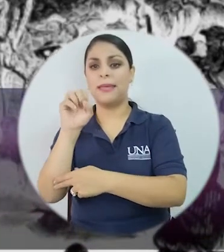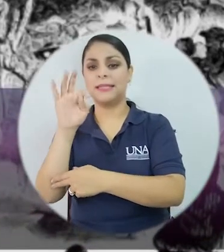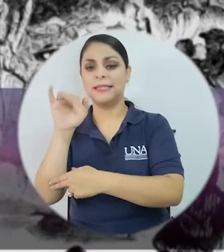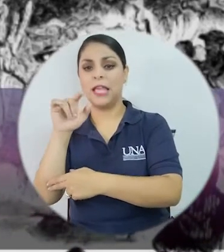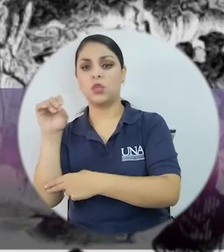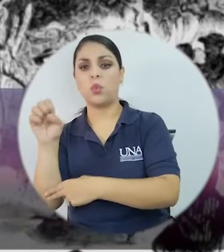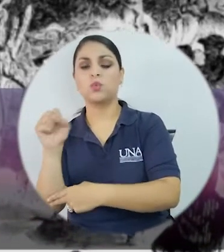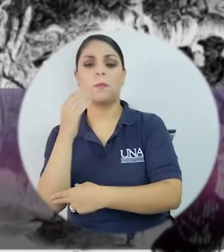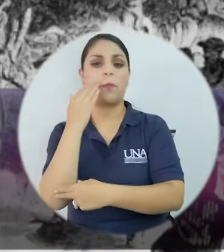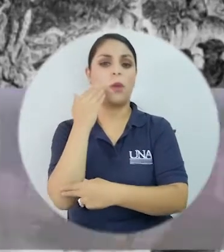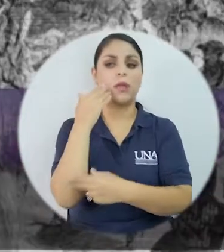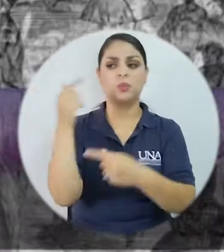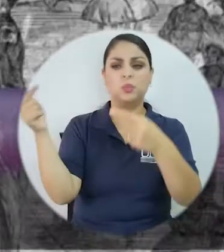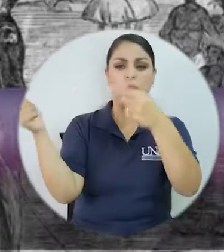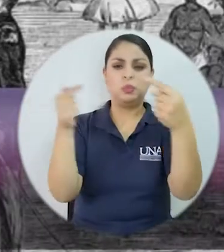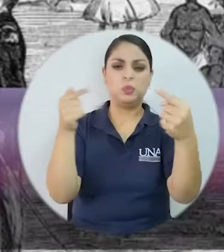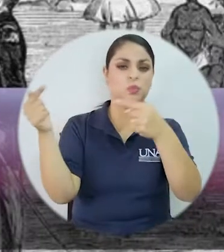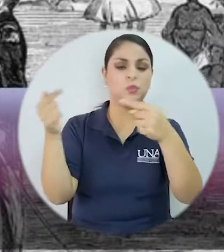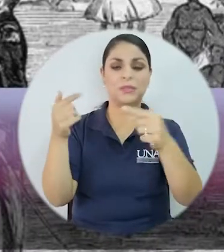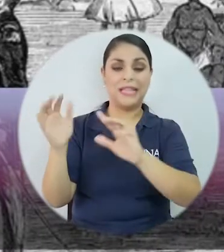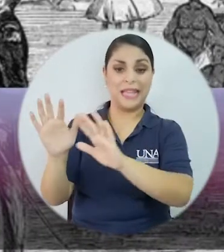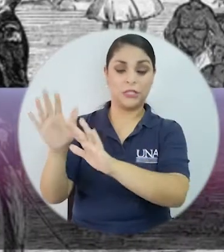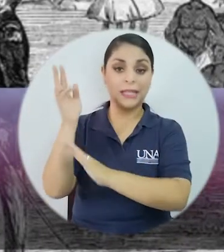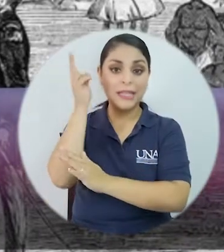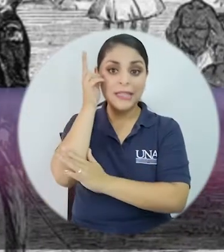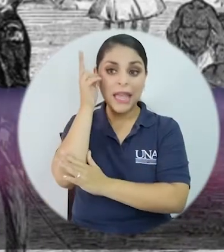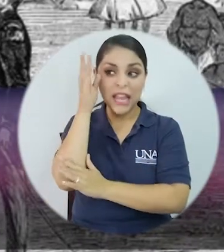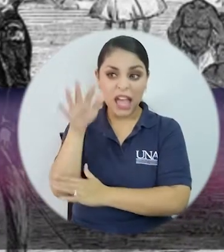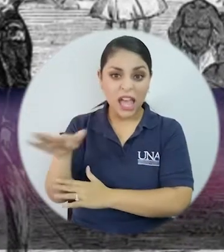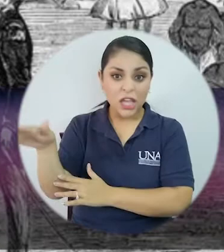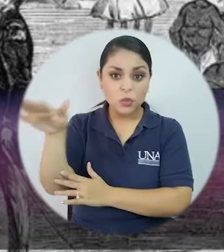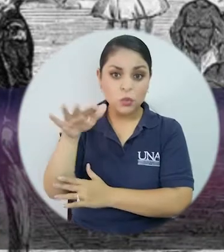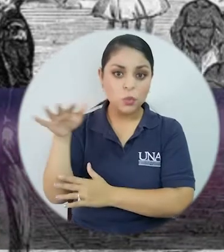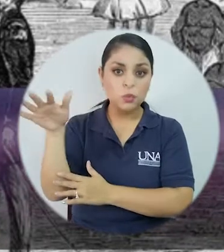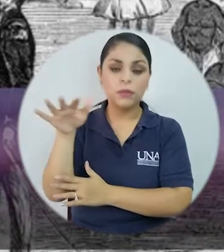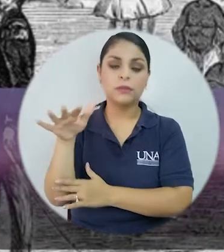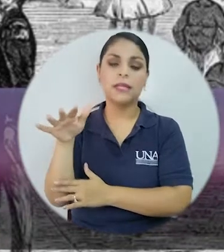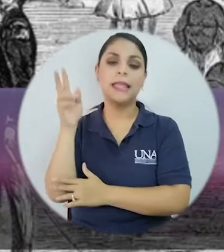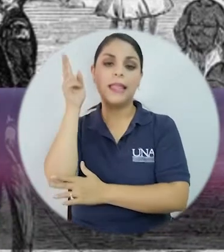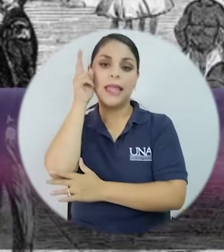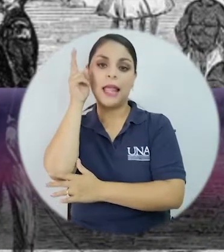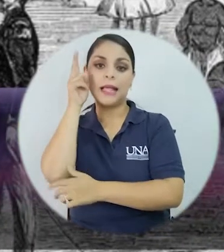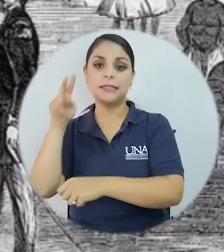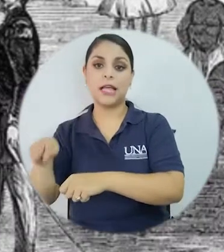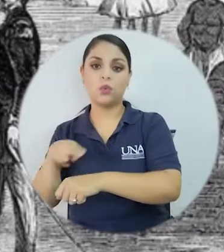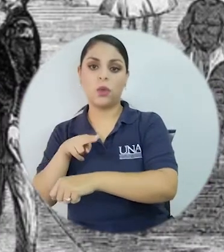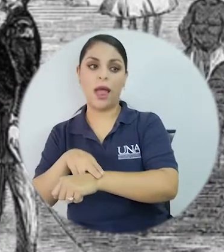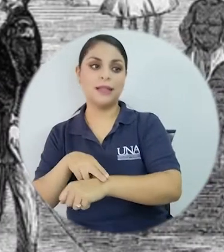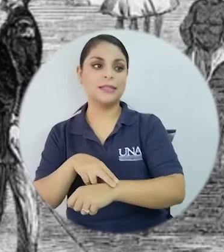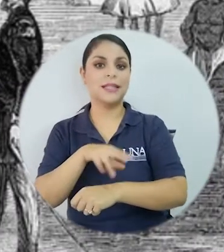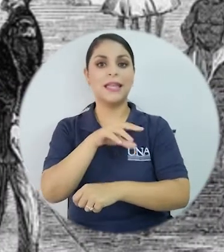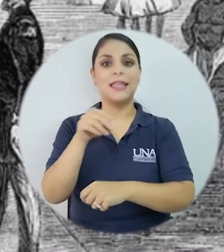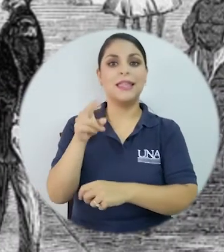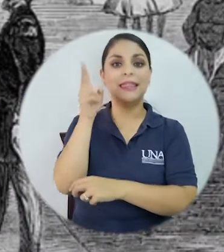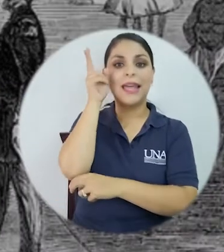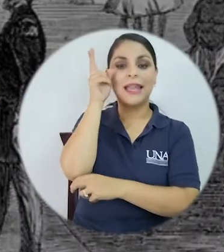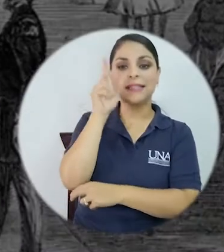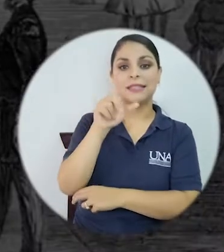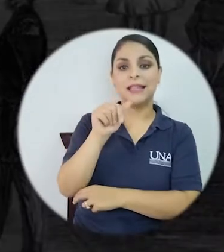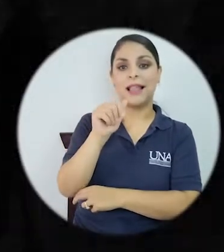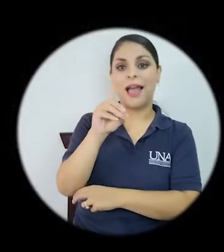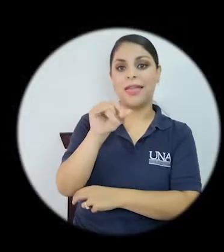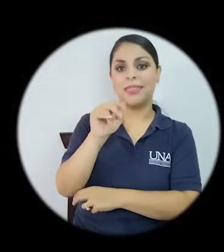entre los indígenas, las culturas indígenas, y entre ese mismo grupo, los indígenas naturales y los